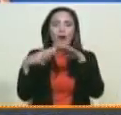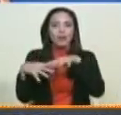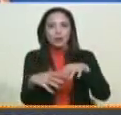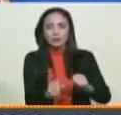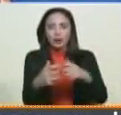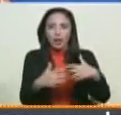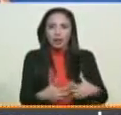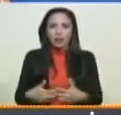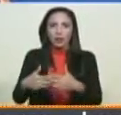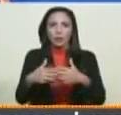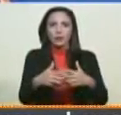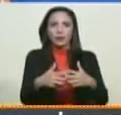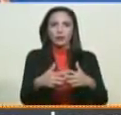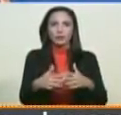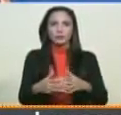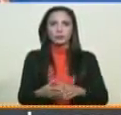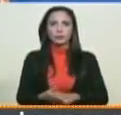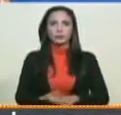Estado.